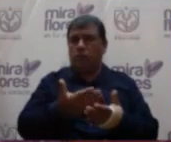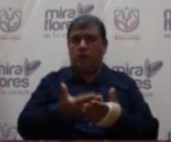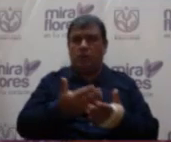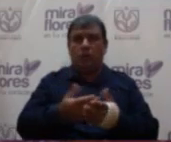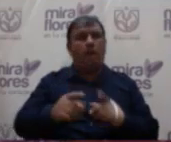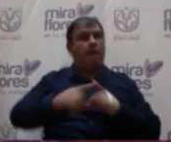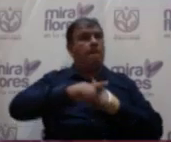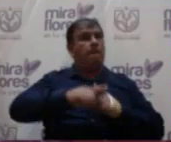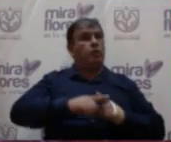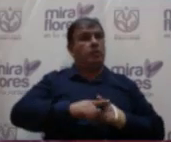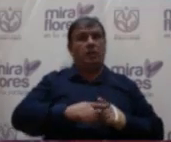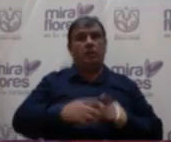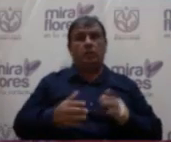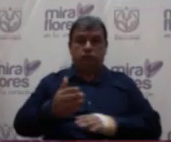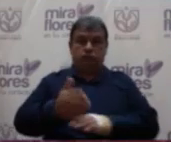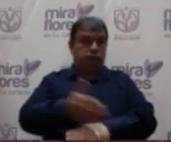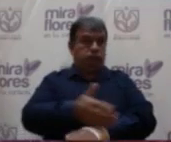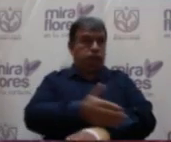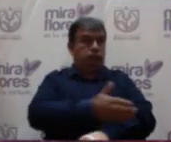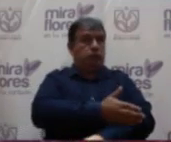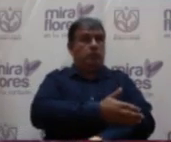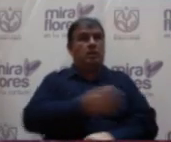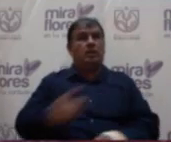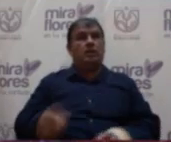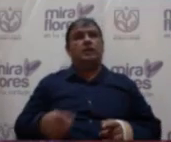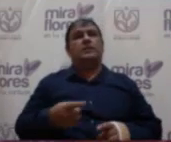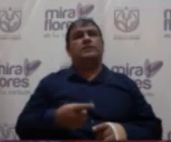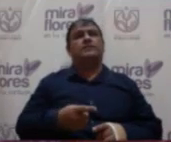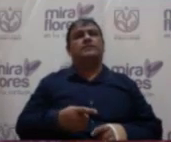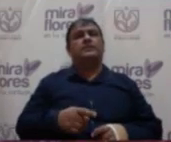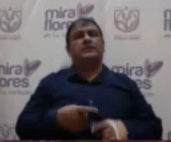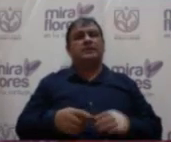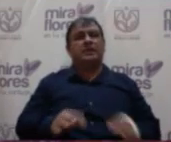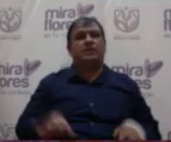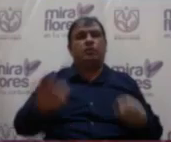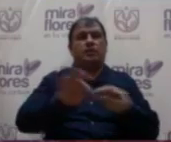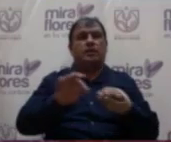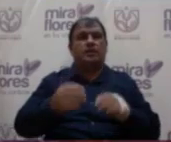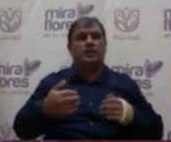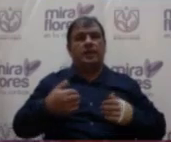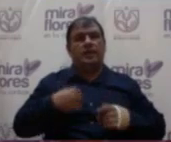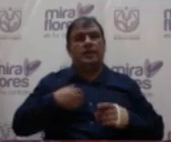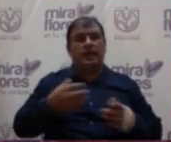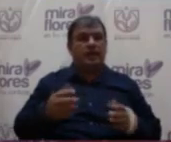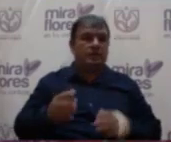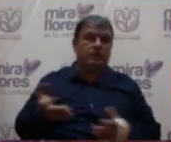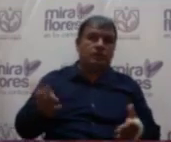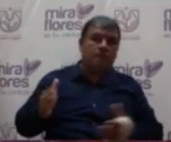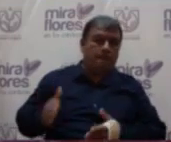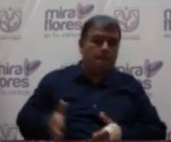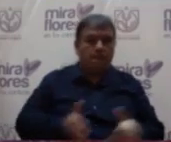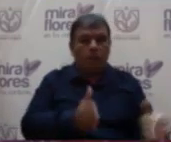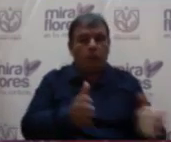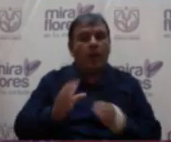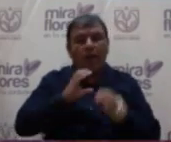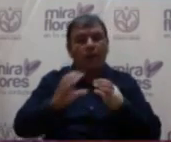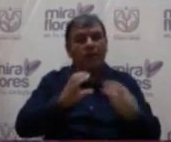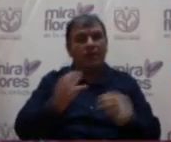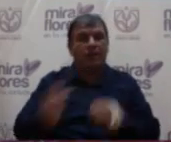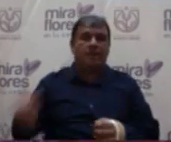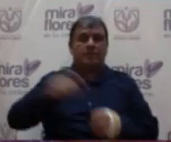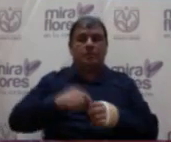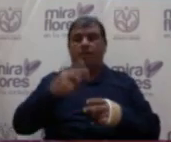muy positivo, se avanza y siempre es importante tener canales de comunicación. La